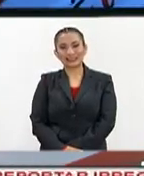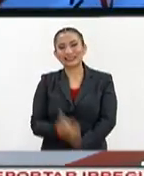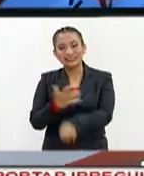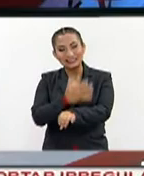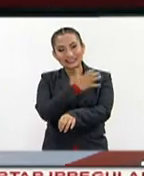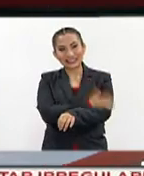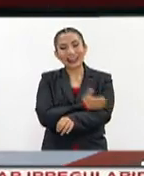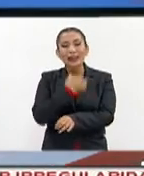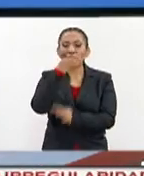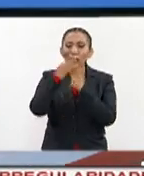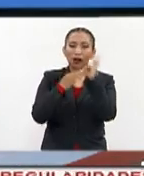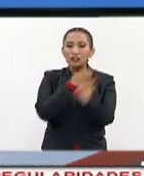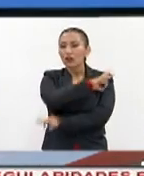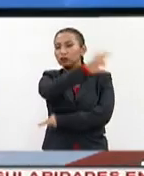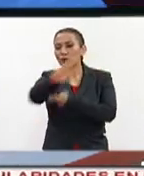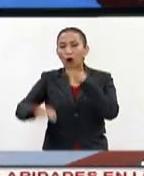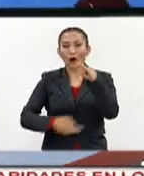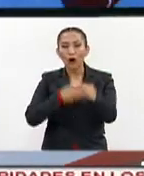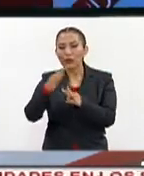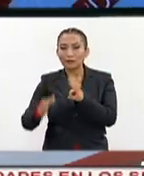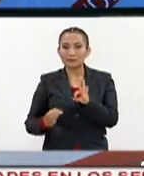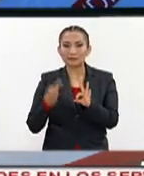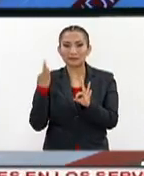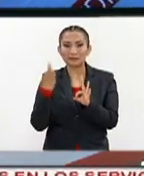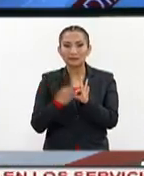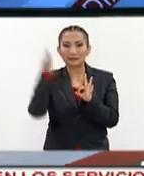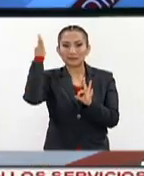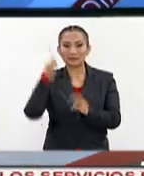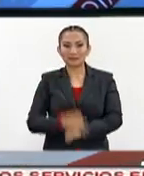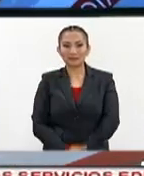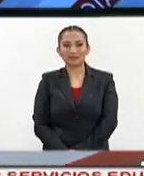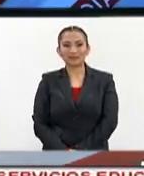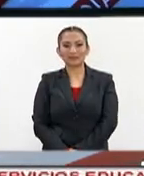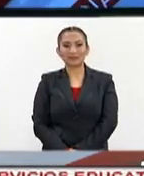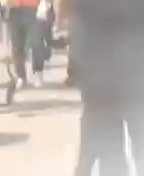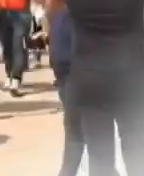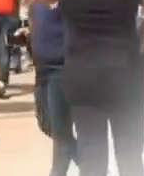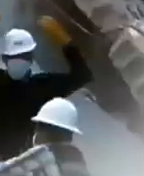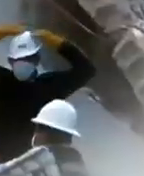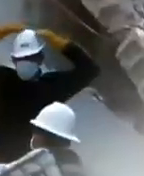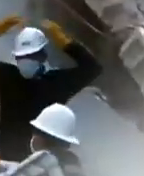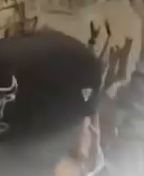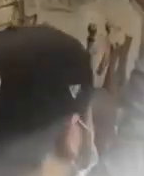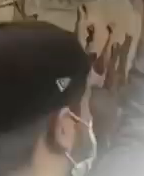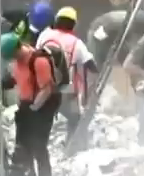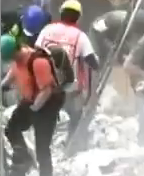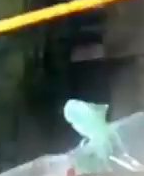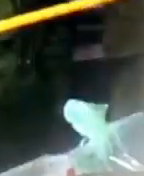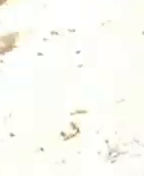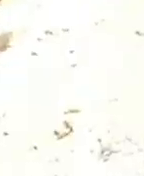ustedes. Acompáñenos, este es su informativo, le tenemos la noticia al día.